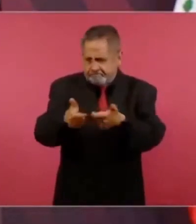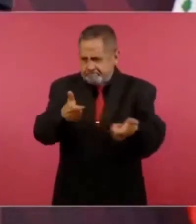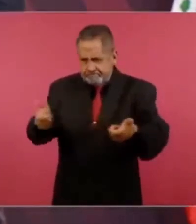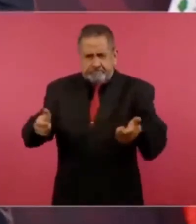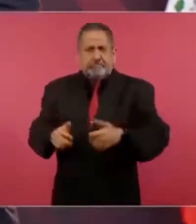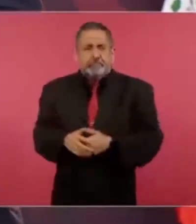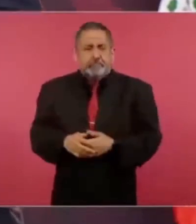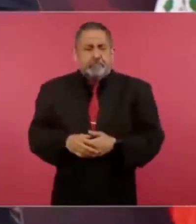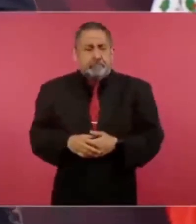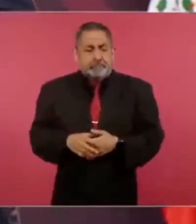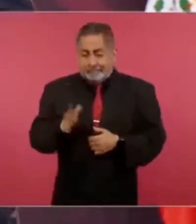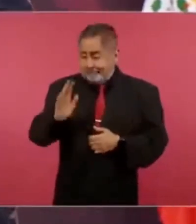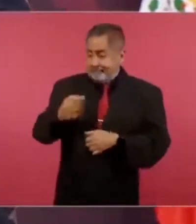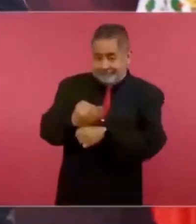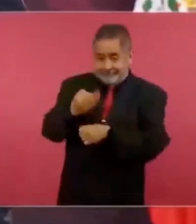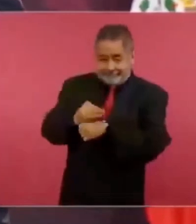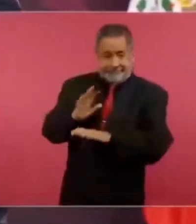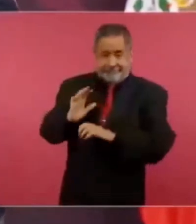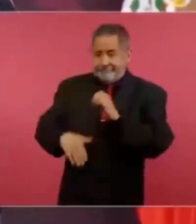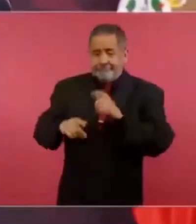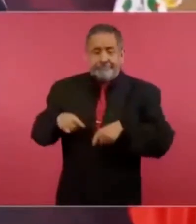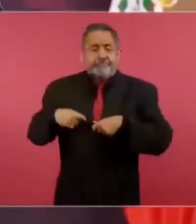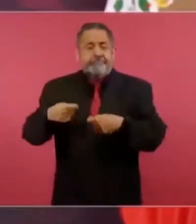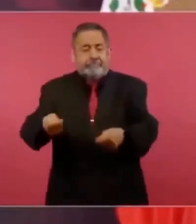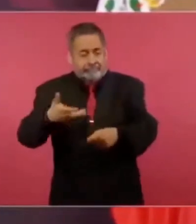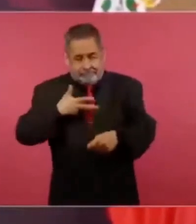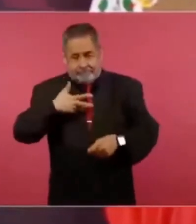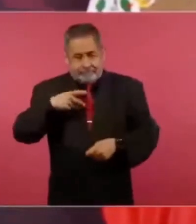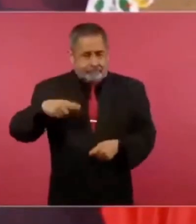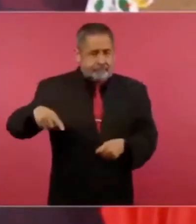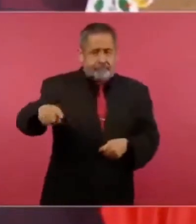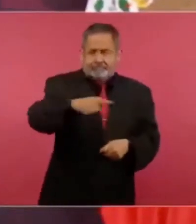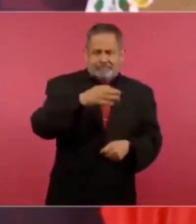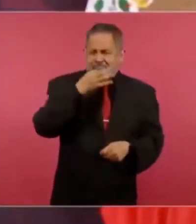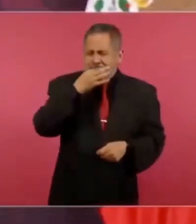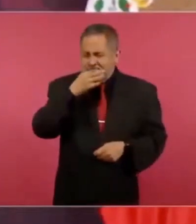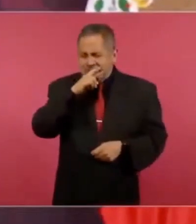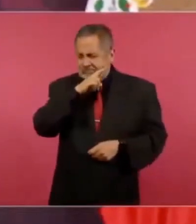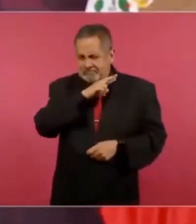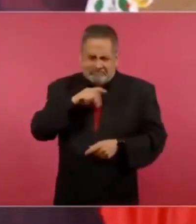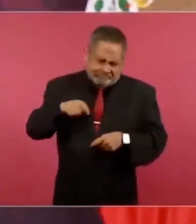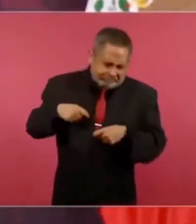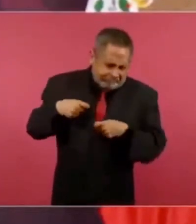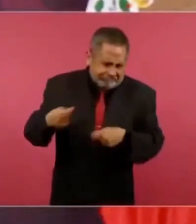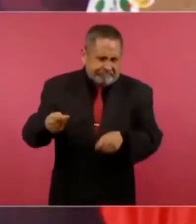les entregó ya, tienen en un tiempo